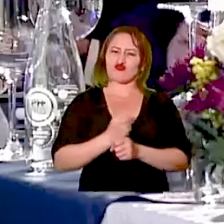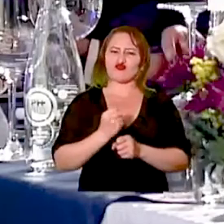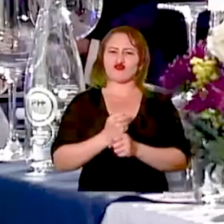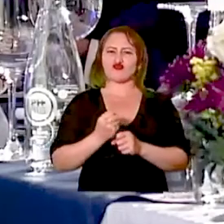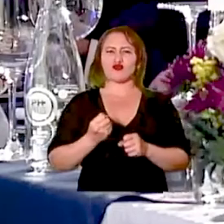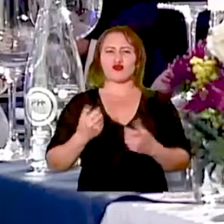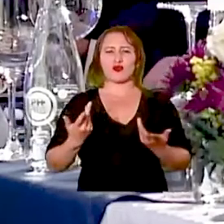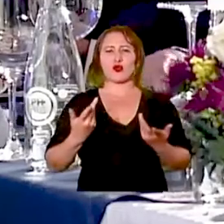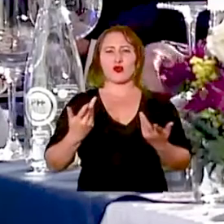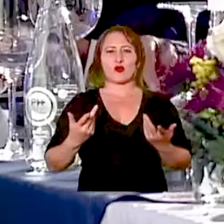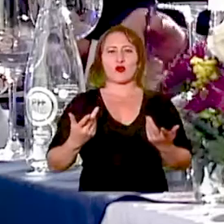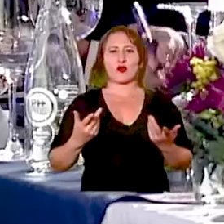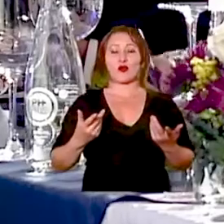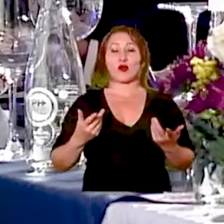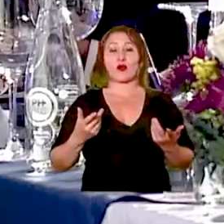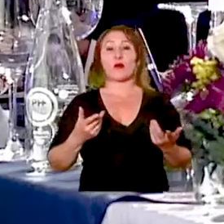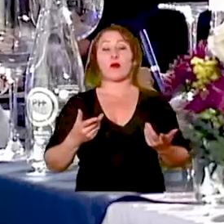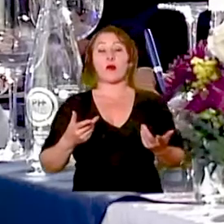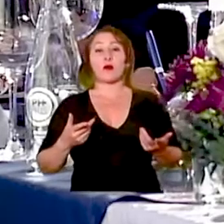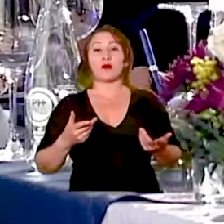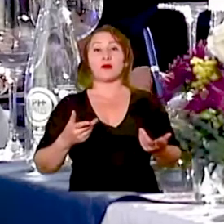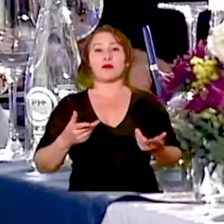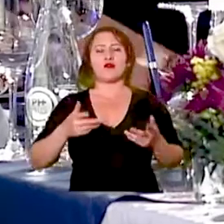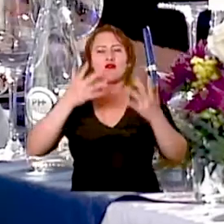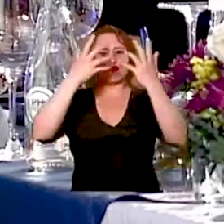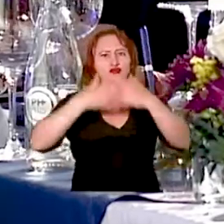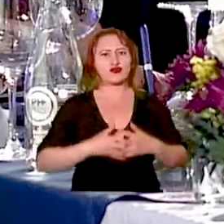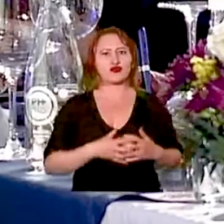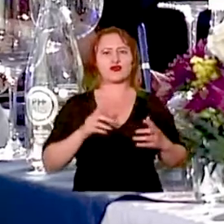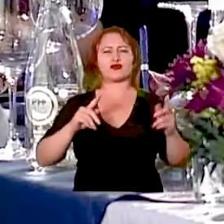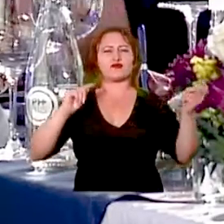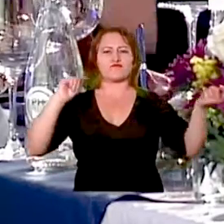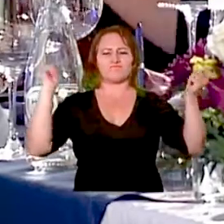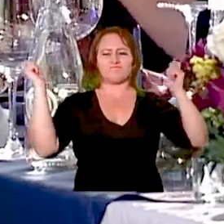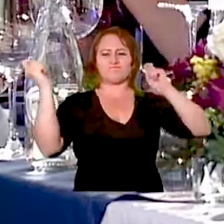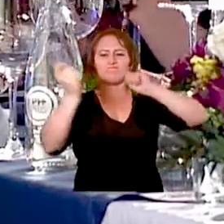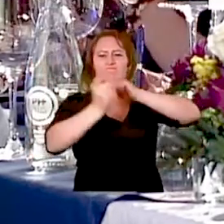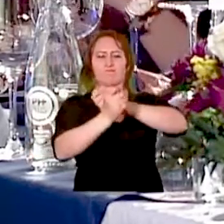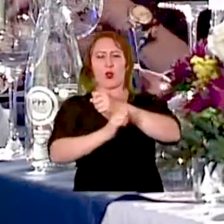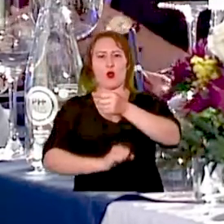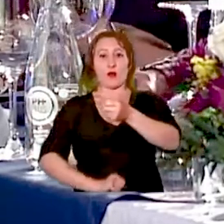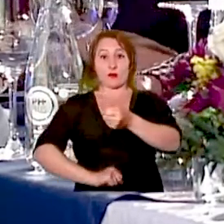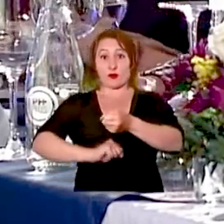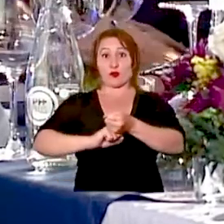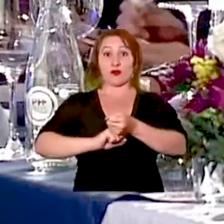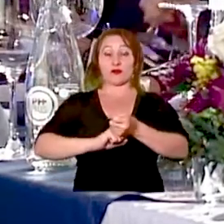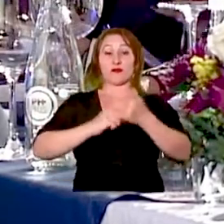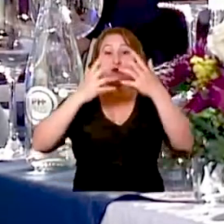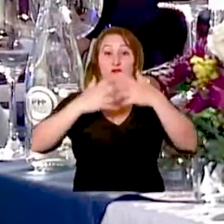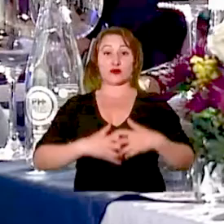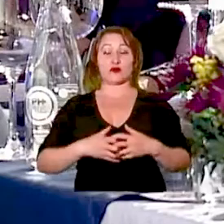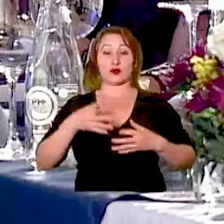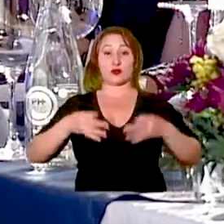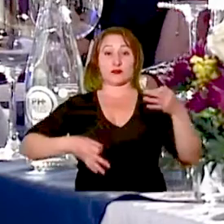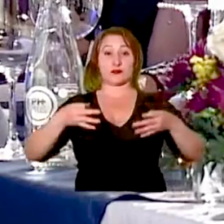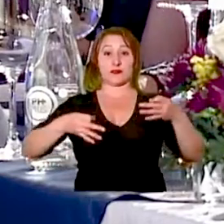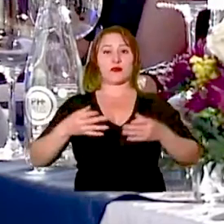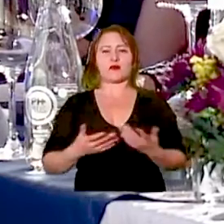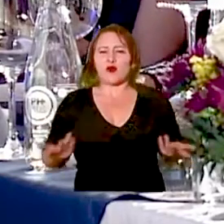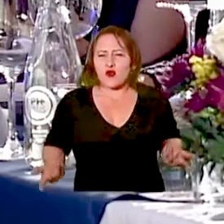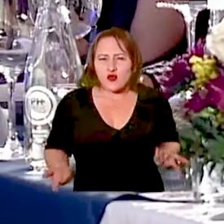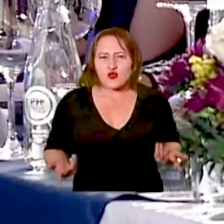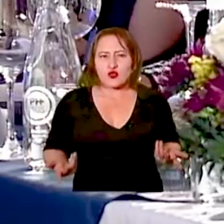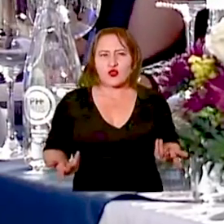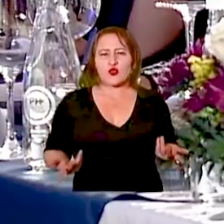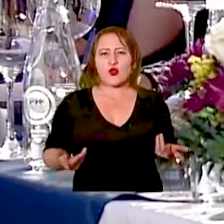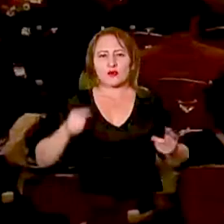mostrar esa función del Ministerio Público que es transformadora o apoya a la función judicial. En el sentido